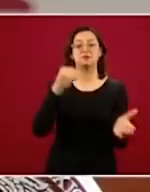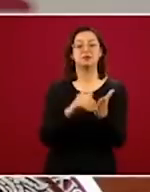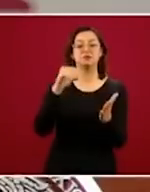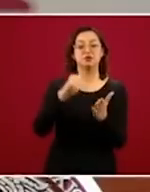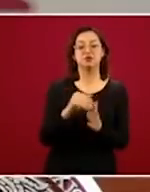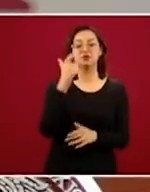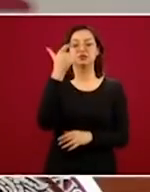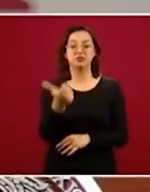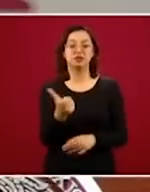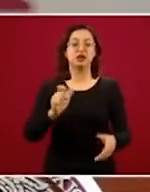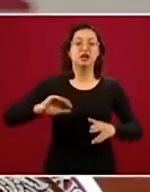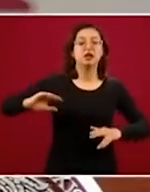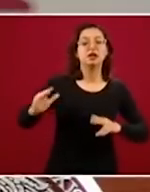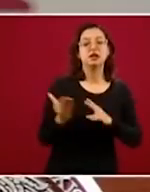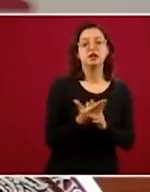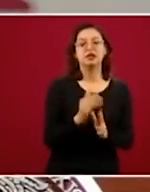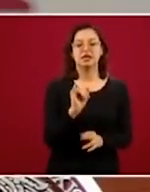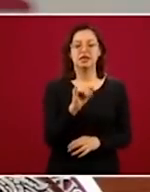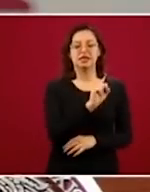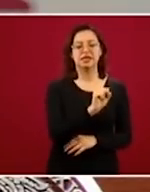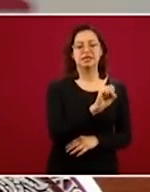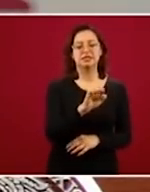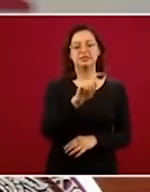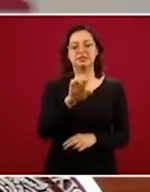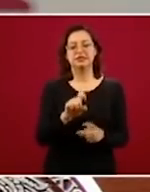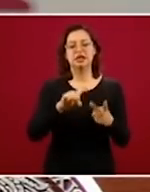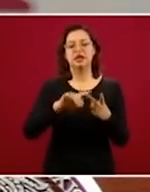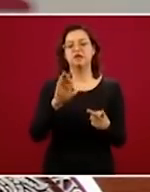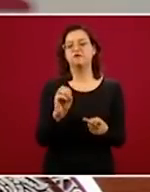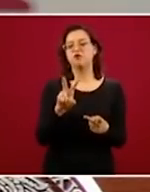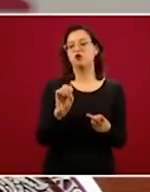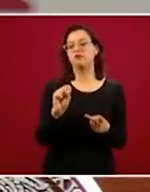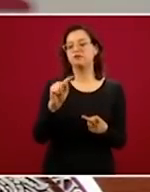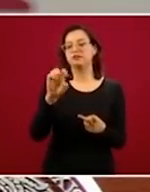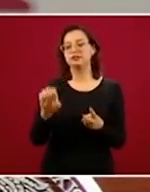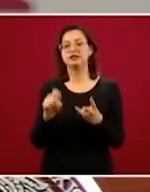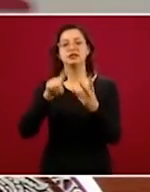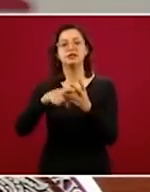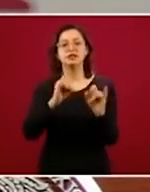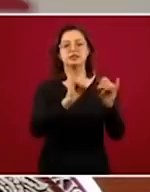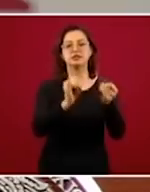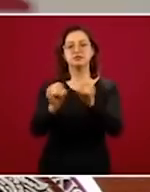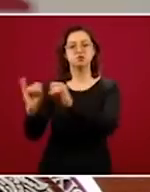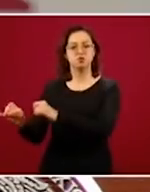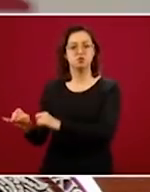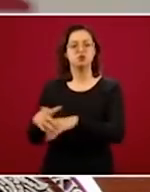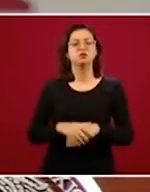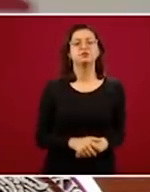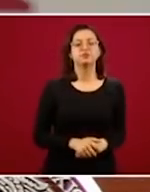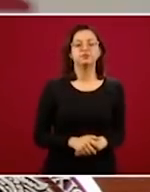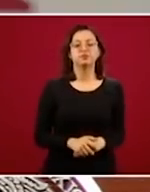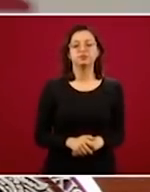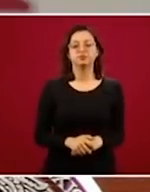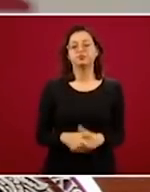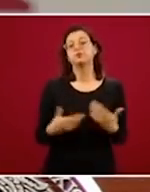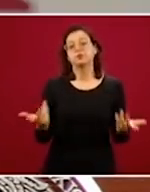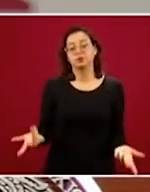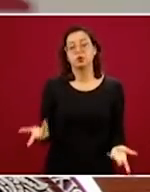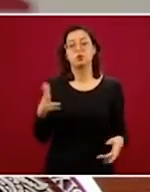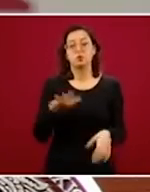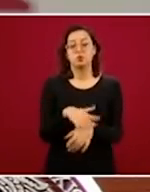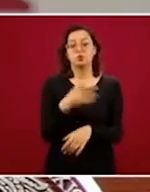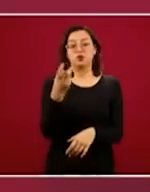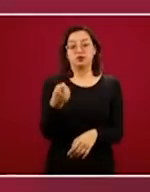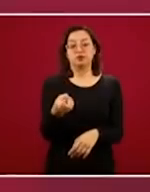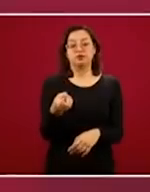divididos en este fovissste y cuentas individuales y es por esta razón las cosas este